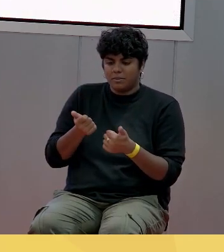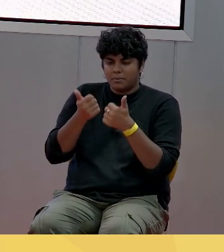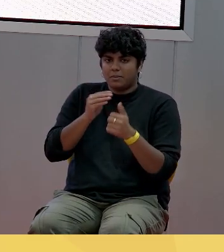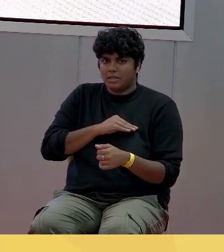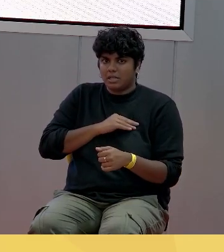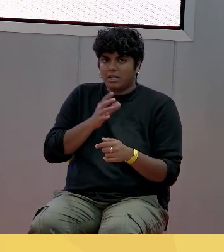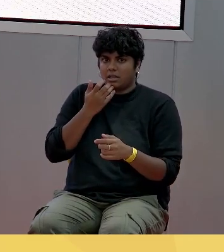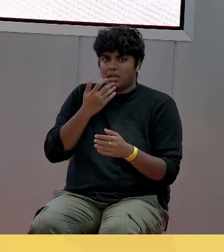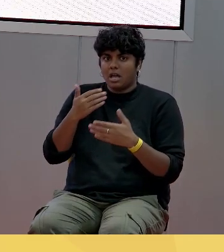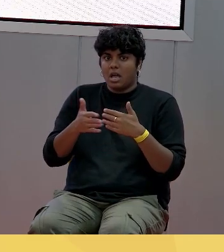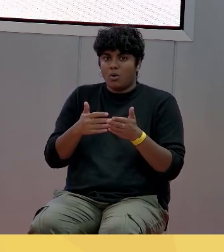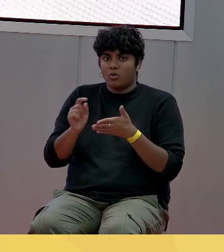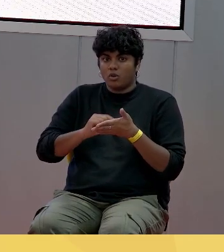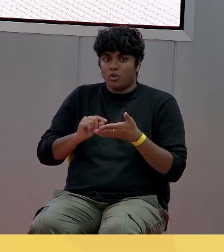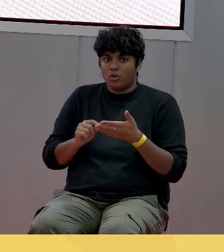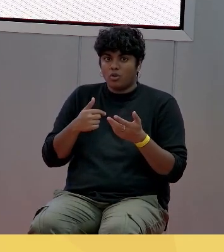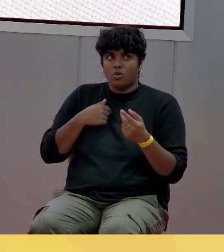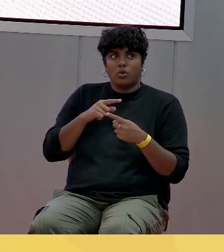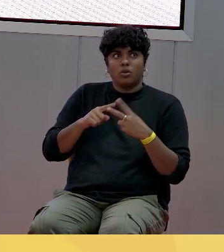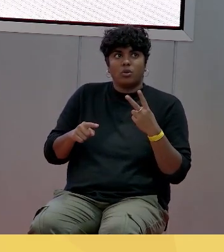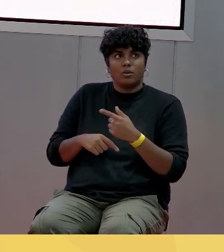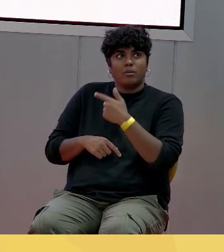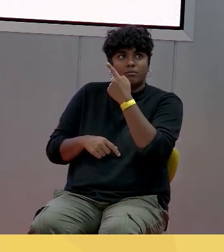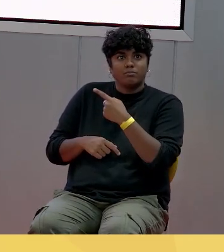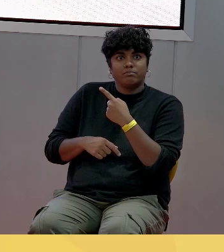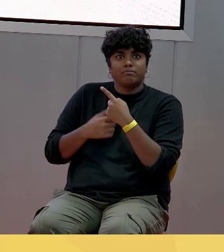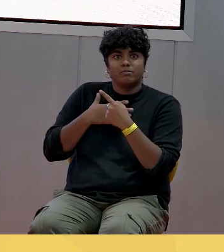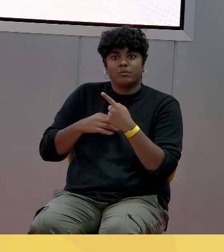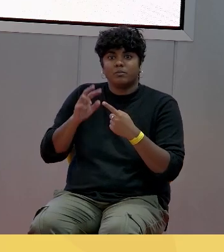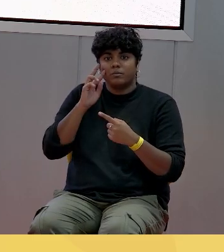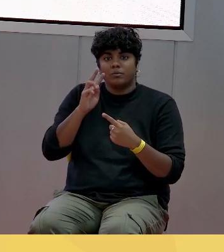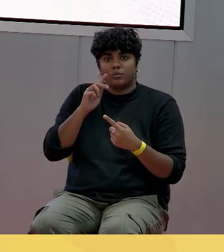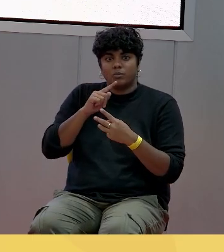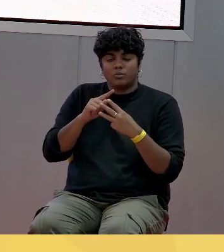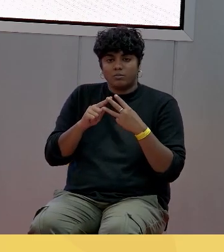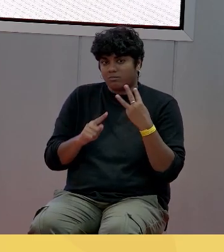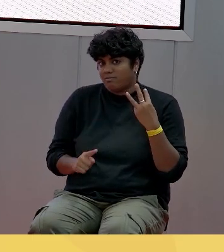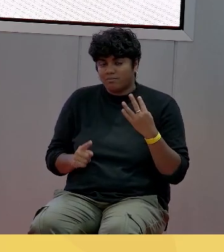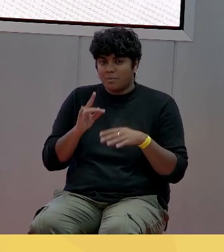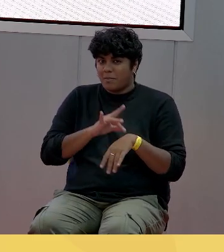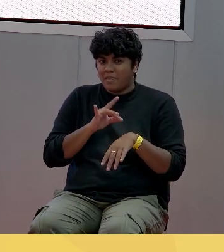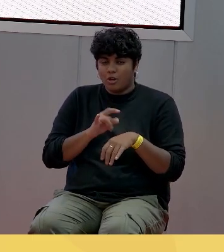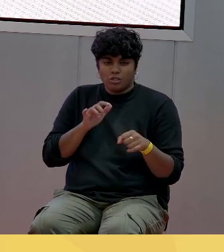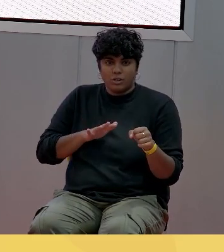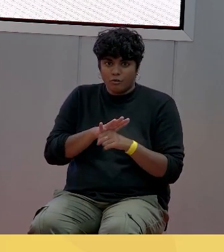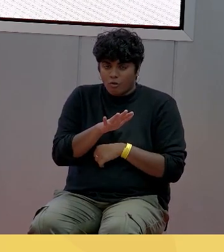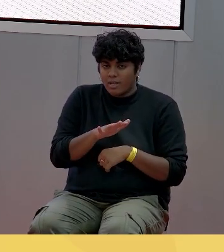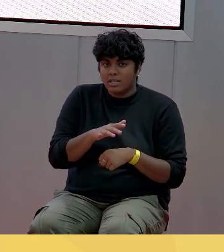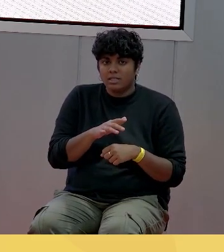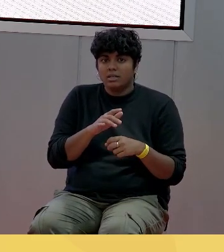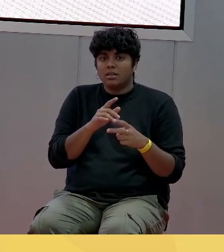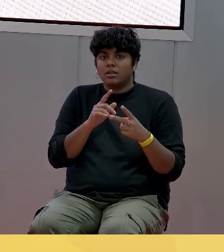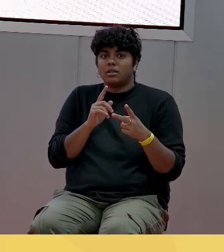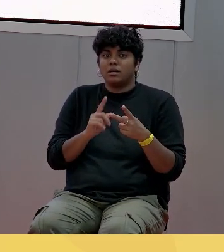en los autores, que tenemos a Meredith McNamara, Jack Turban, Joanna Olson Kennedy y otros que son estos médicos influencers que hacen